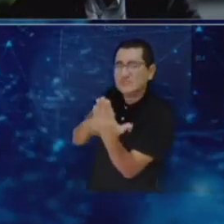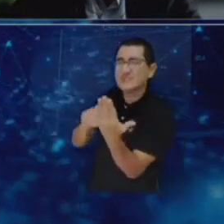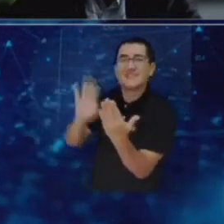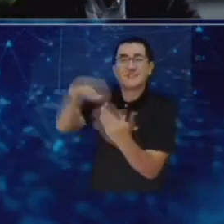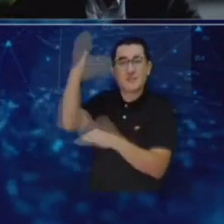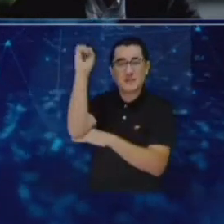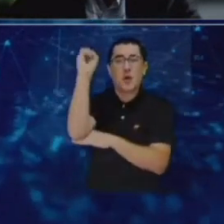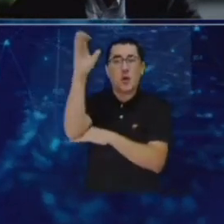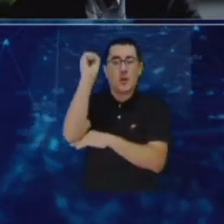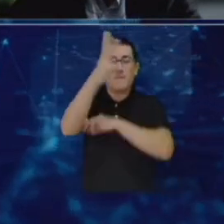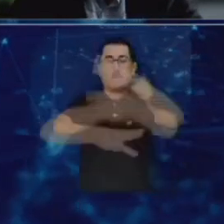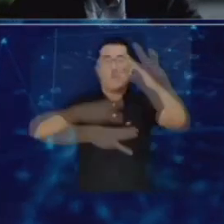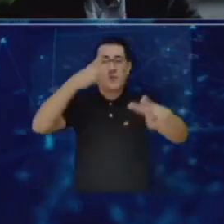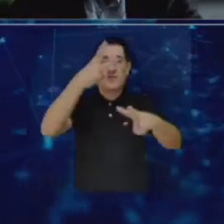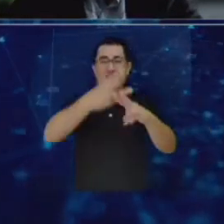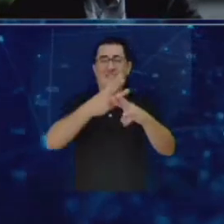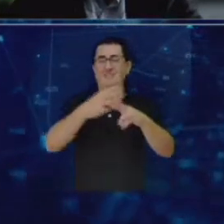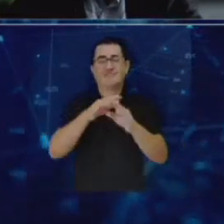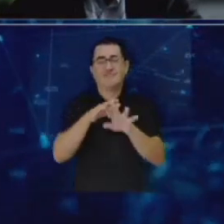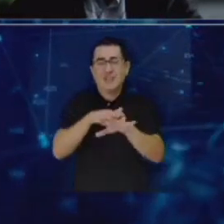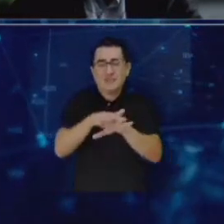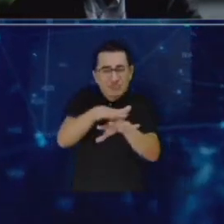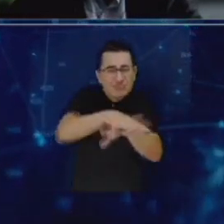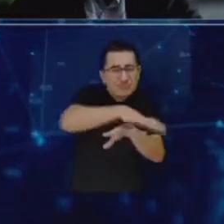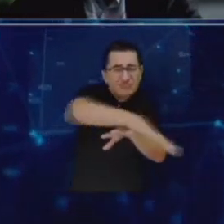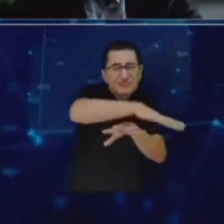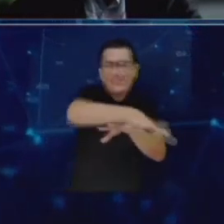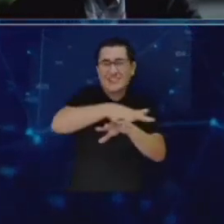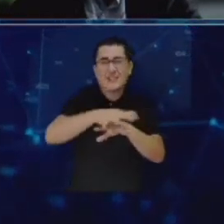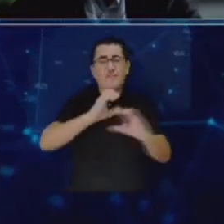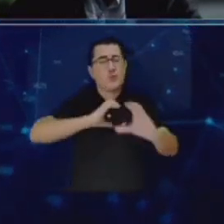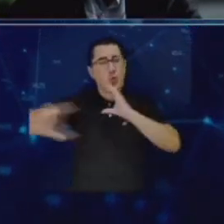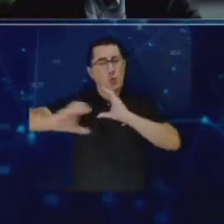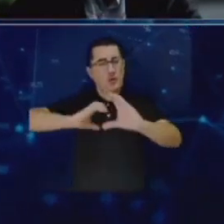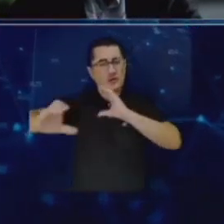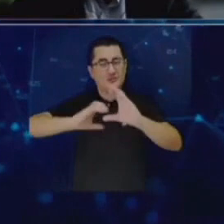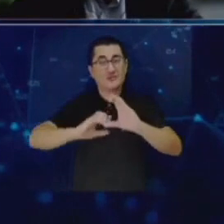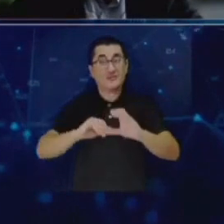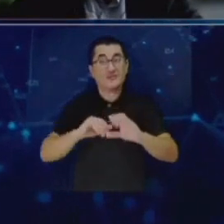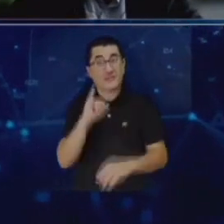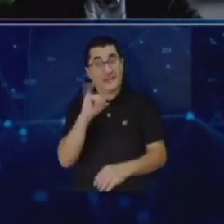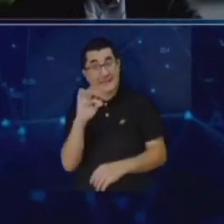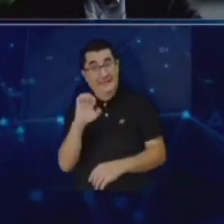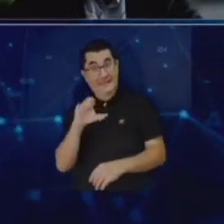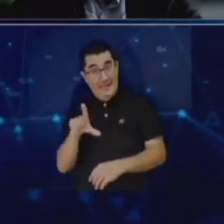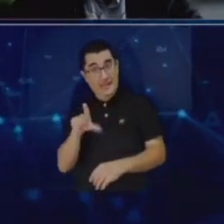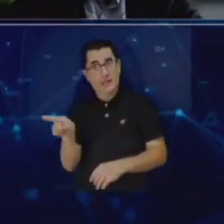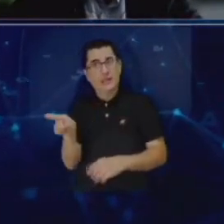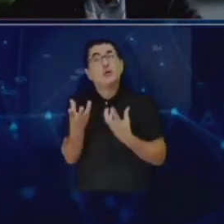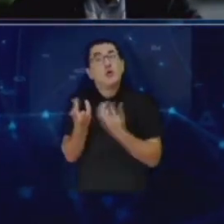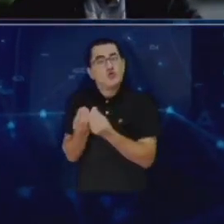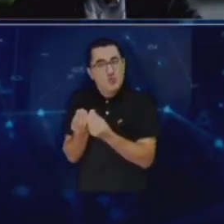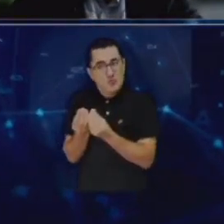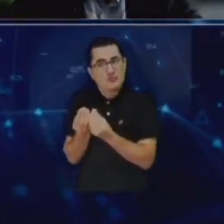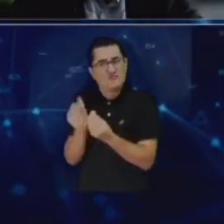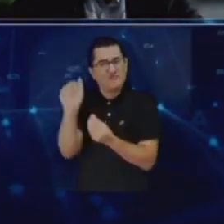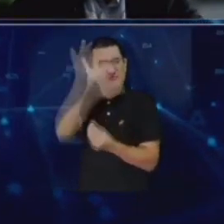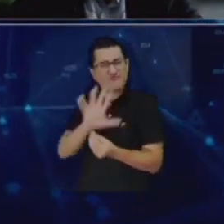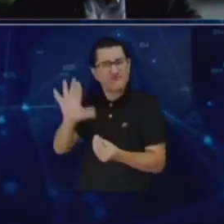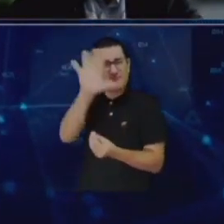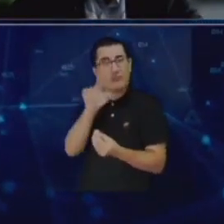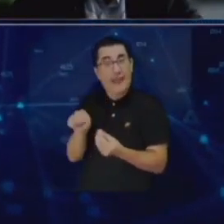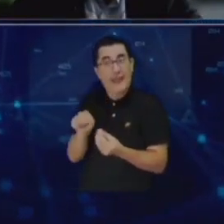Mundial de Radiocomunicaciones. Es por ello que la CITEL es uno de los grupos regionales en los